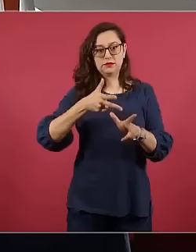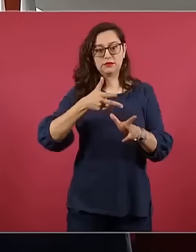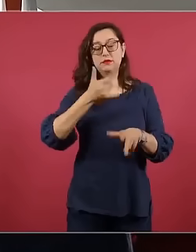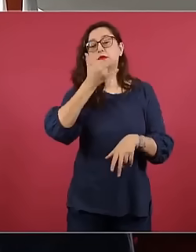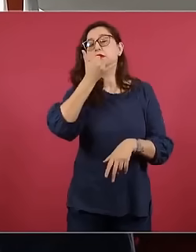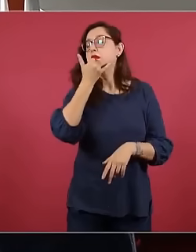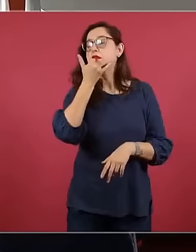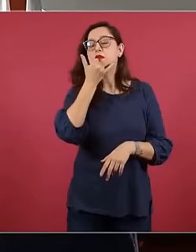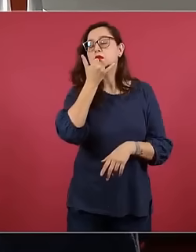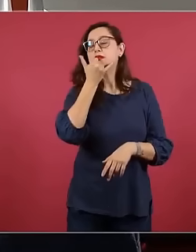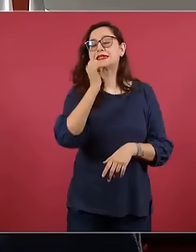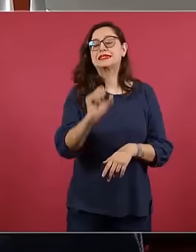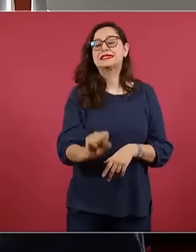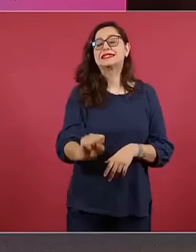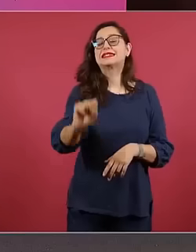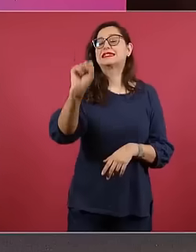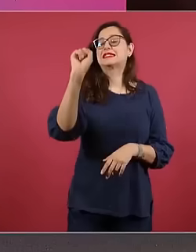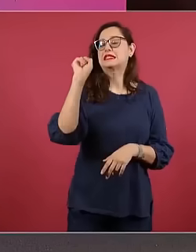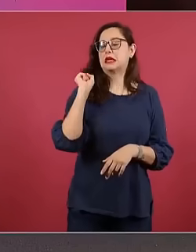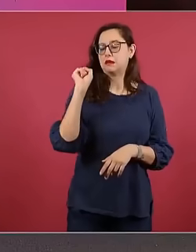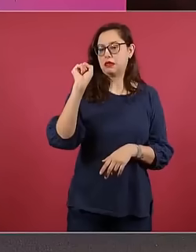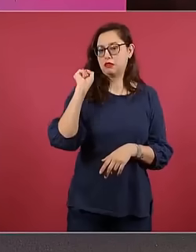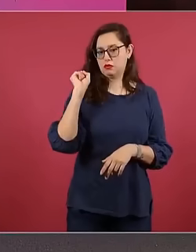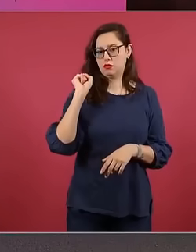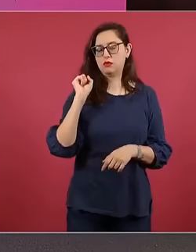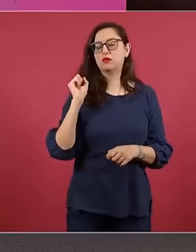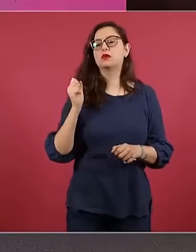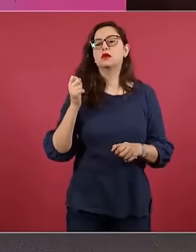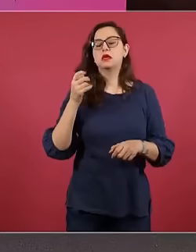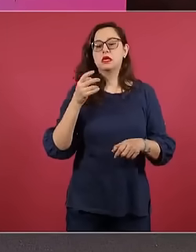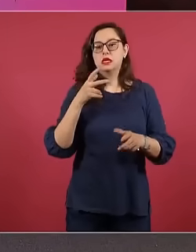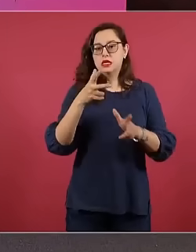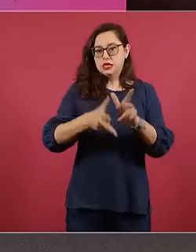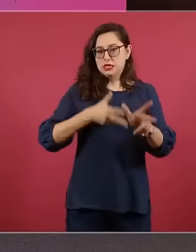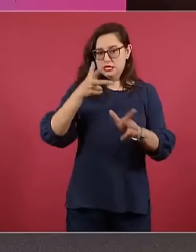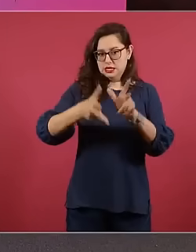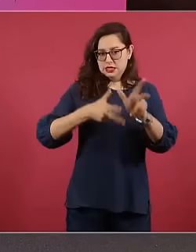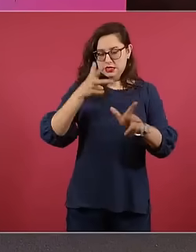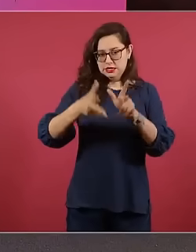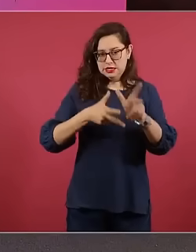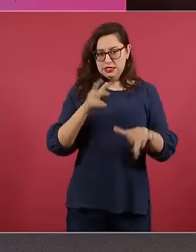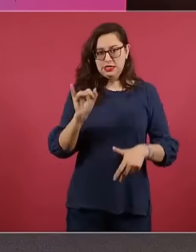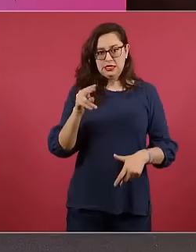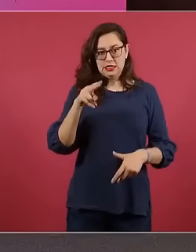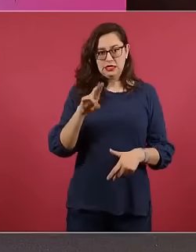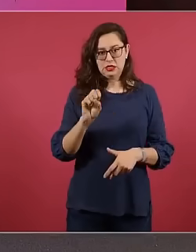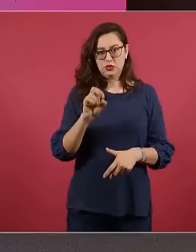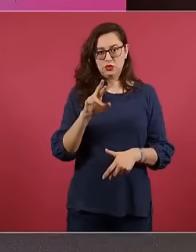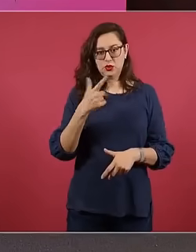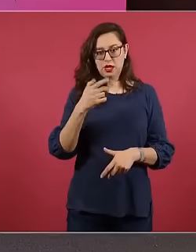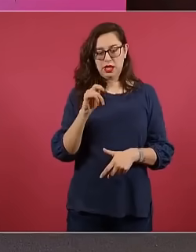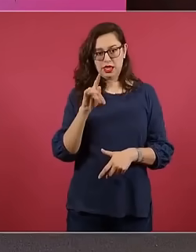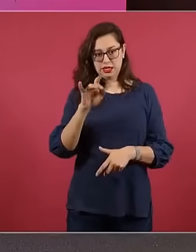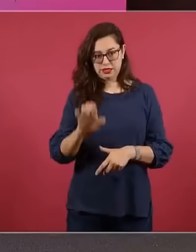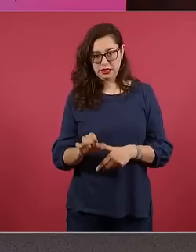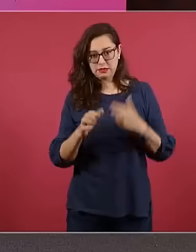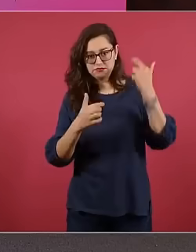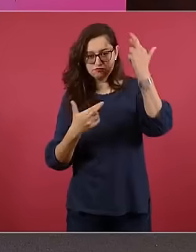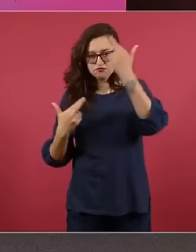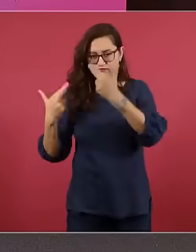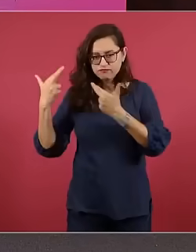El sábado se abrió el tren interurbano, el Insurgente, y empezó a evaluarse